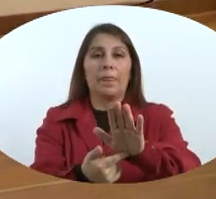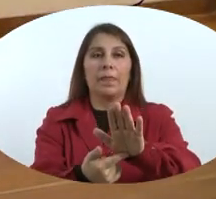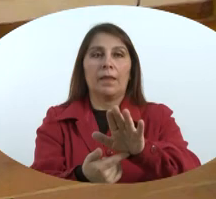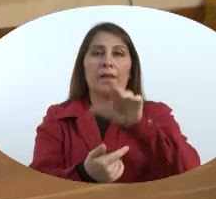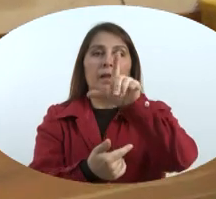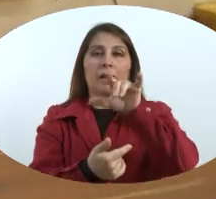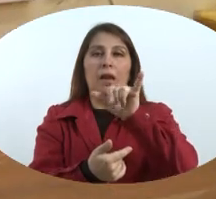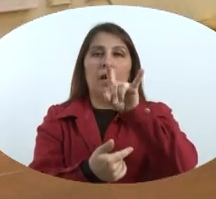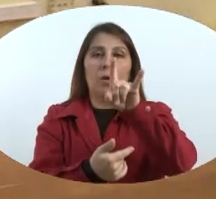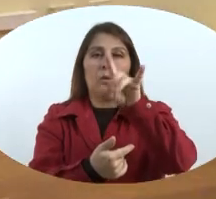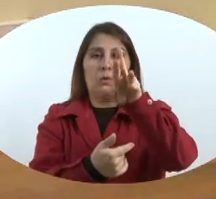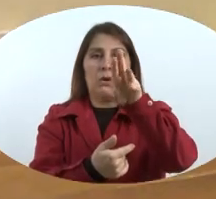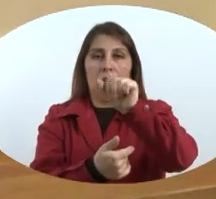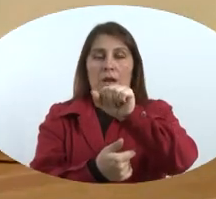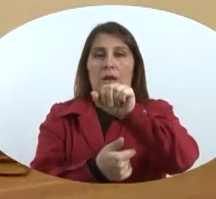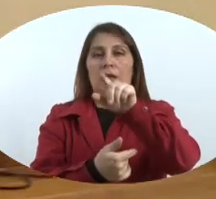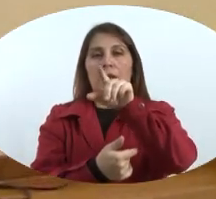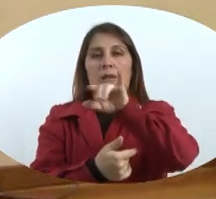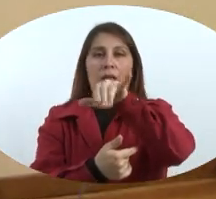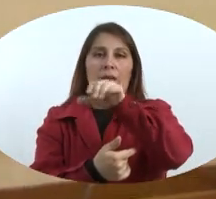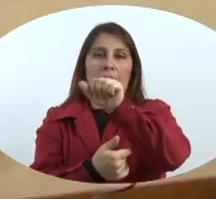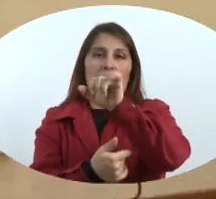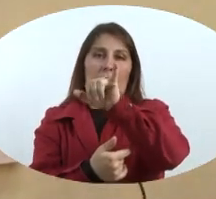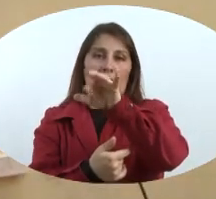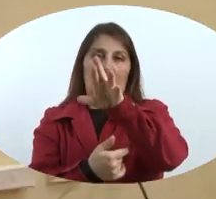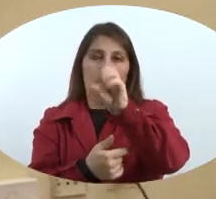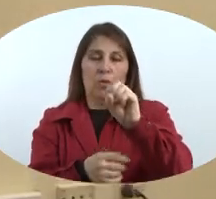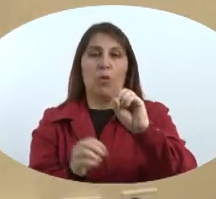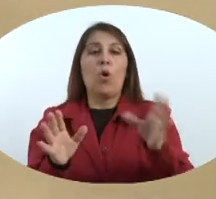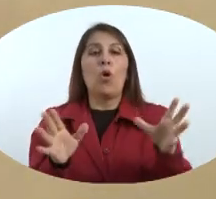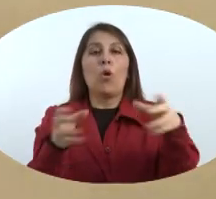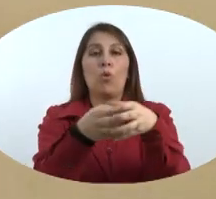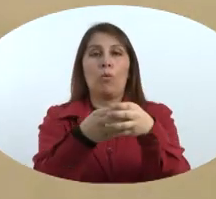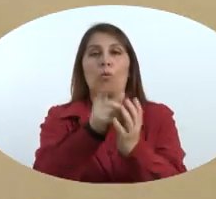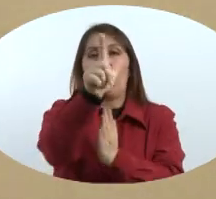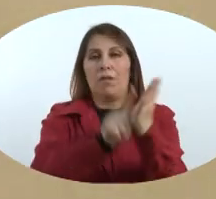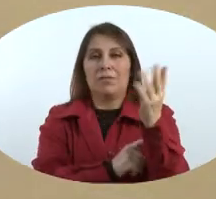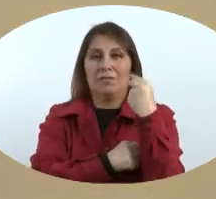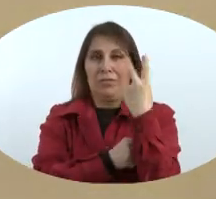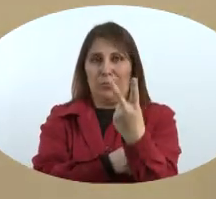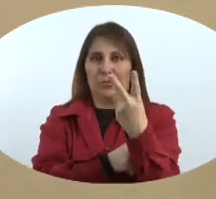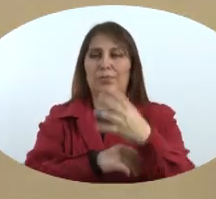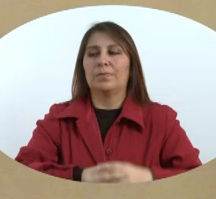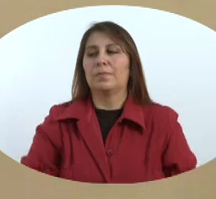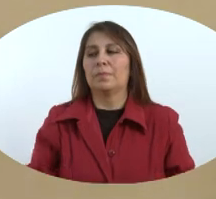oración mara morales martínez que es la plancha número 2